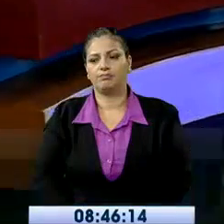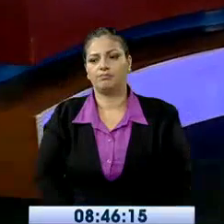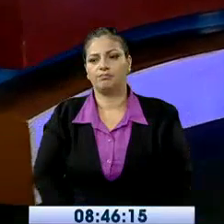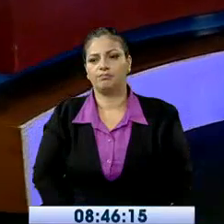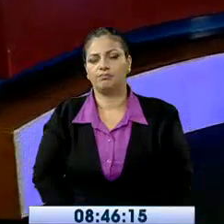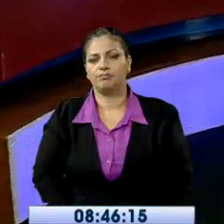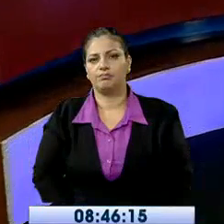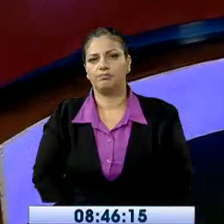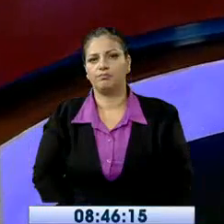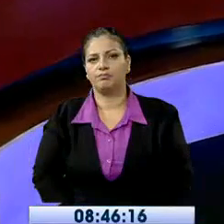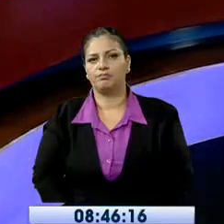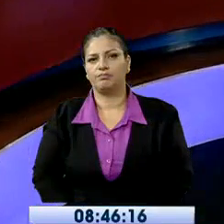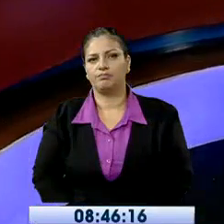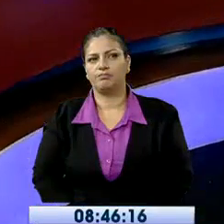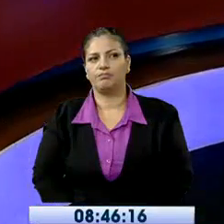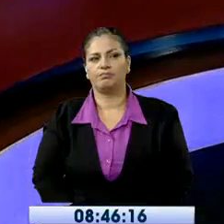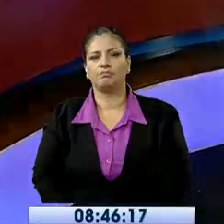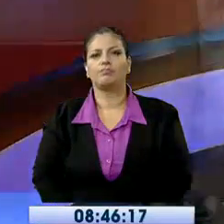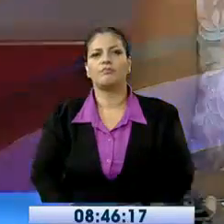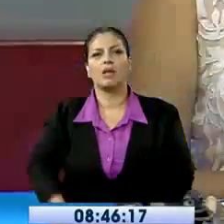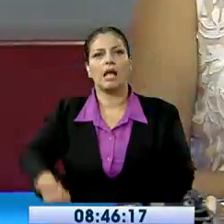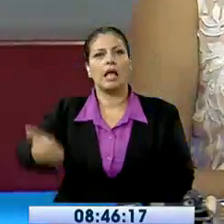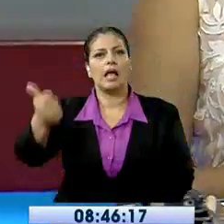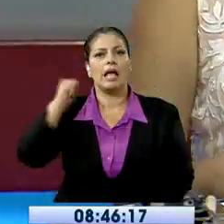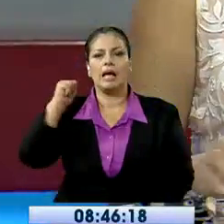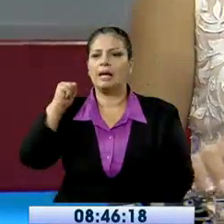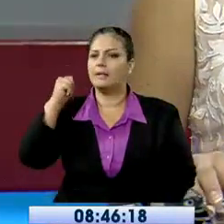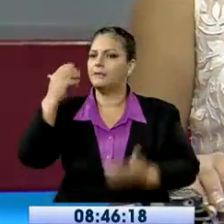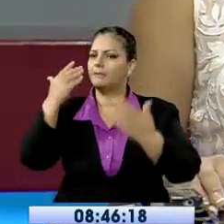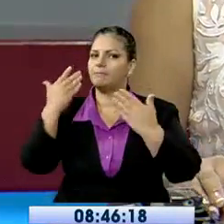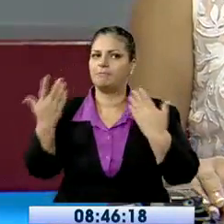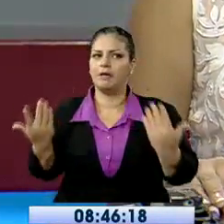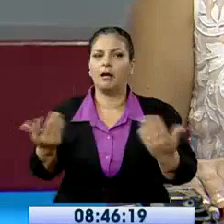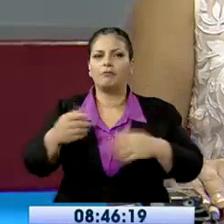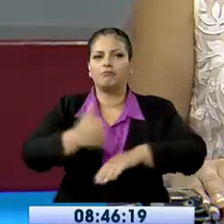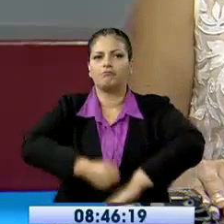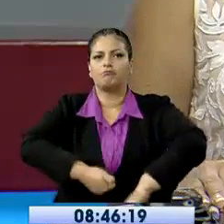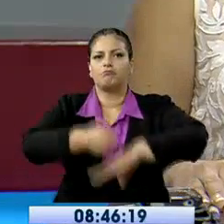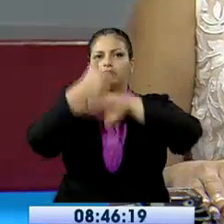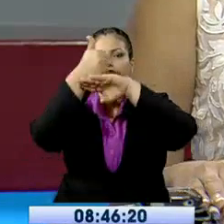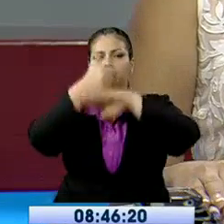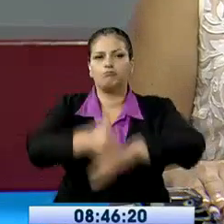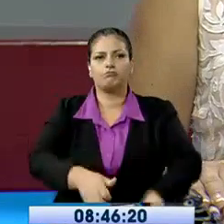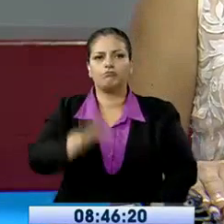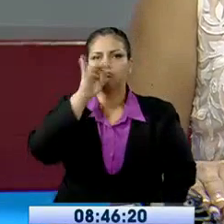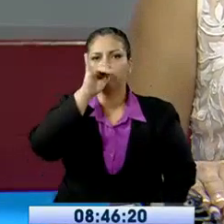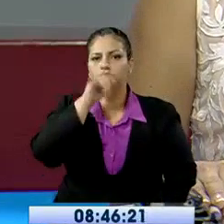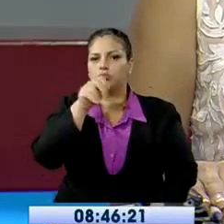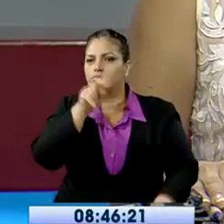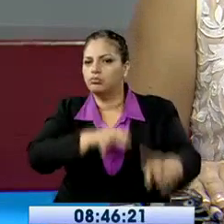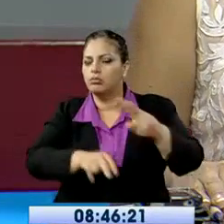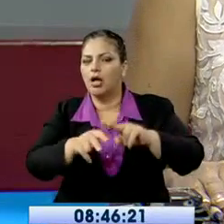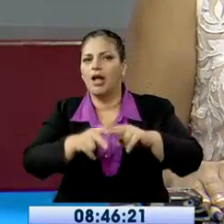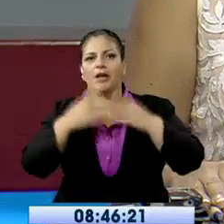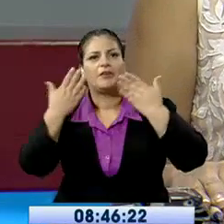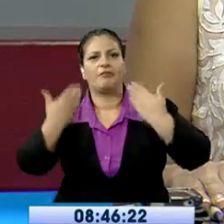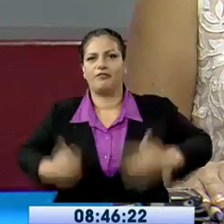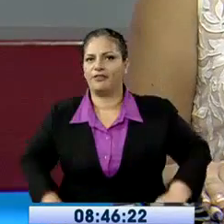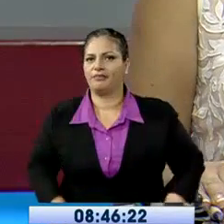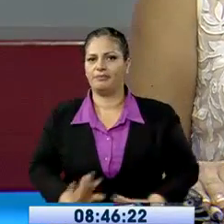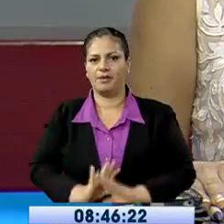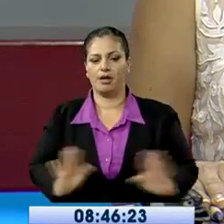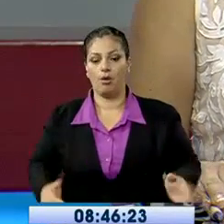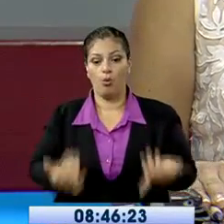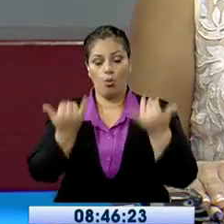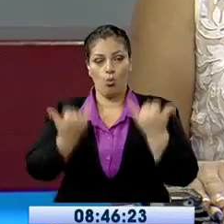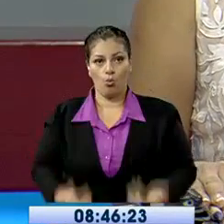Terminó el plazo para la revisión y censo de los buses de transportación pública. Así, desde este 1 de septiembre, solo quienes